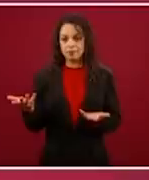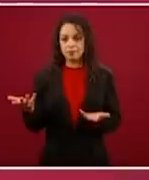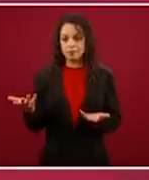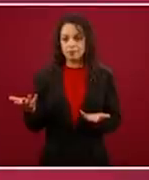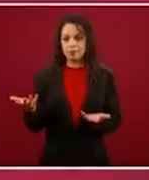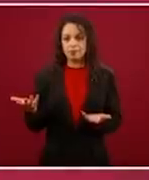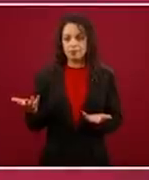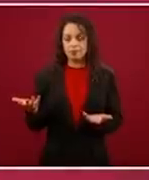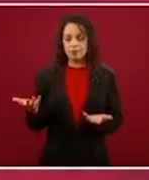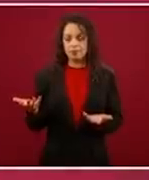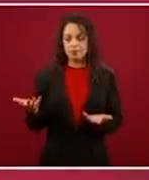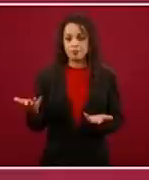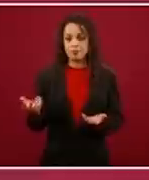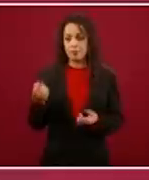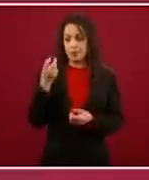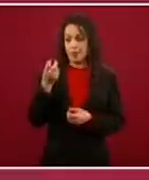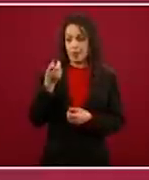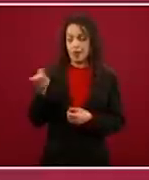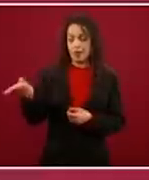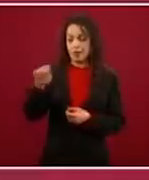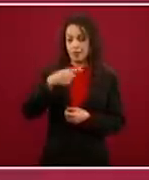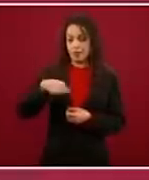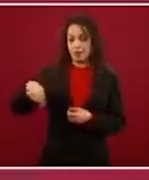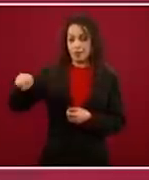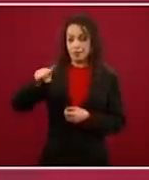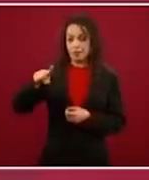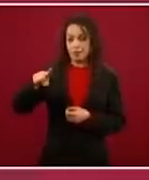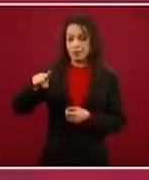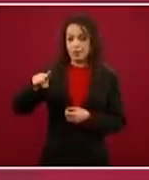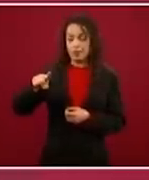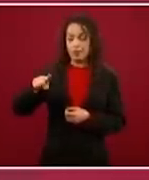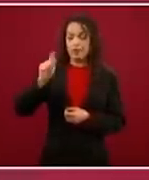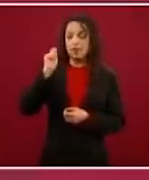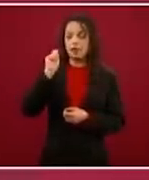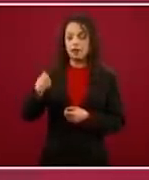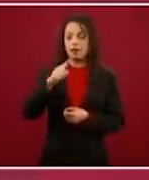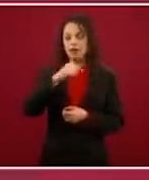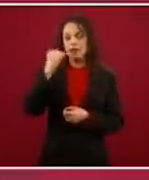promotoras de este movimiento que apareció